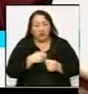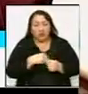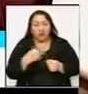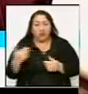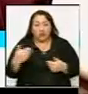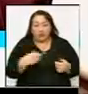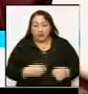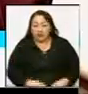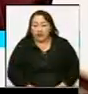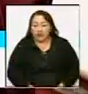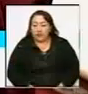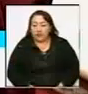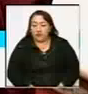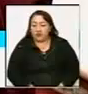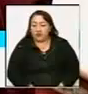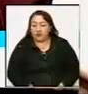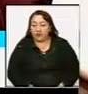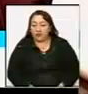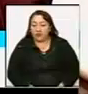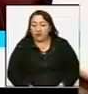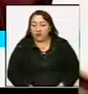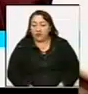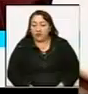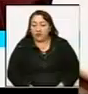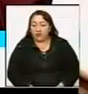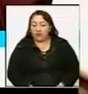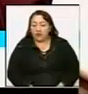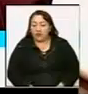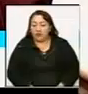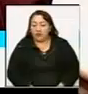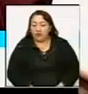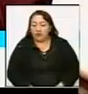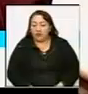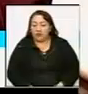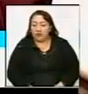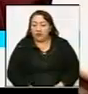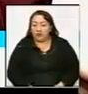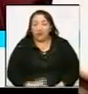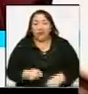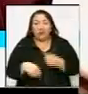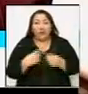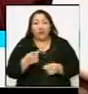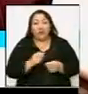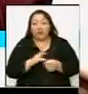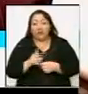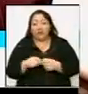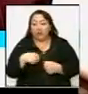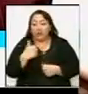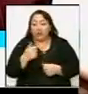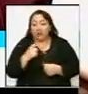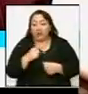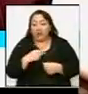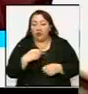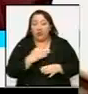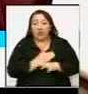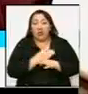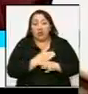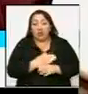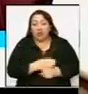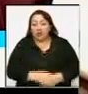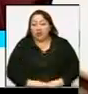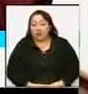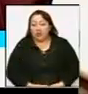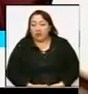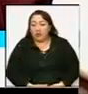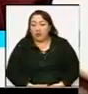lo metió un amparo porque no estaba en el registro de inscripciones, y luego al día siguiente se fue y postuló por otro partido, lo tachamos,